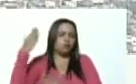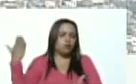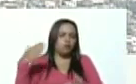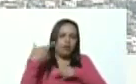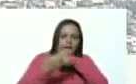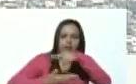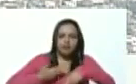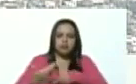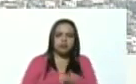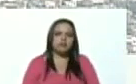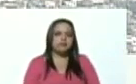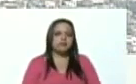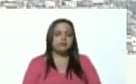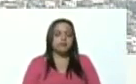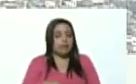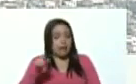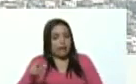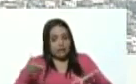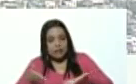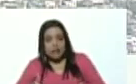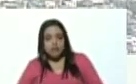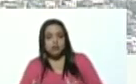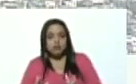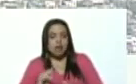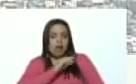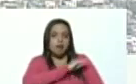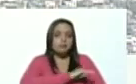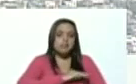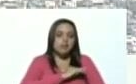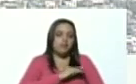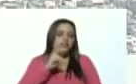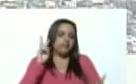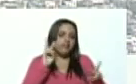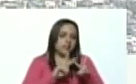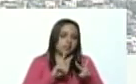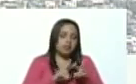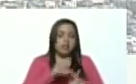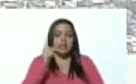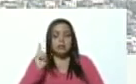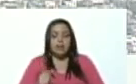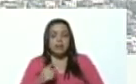rebelde. De allí nació, de la Misión Venezuela Bella, nació un plan especial.